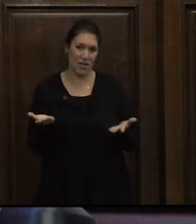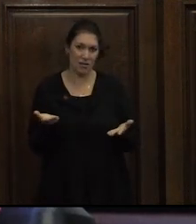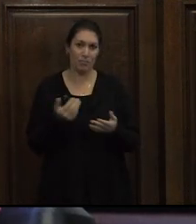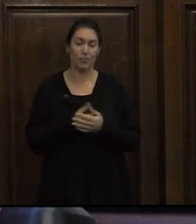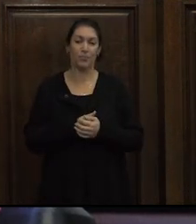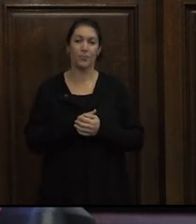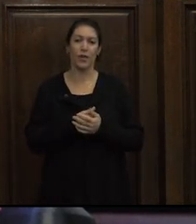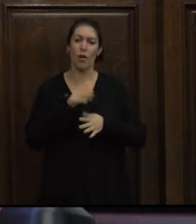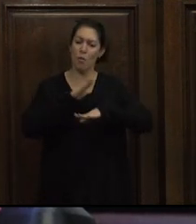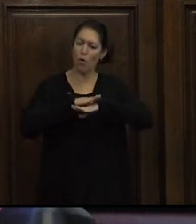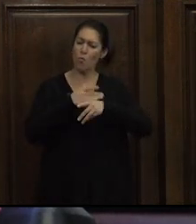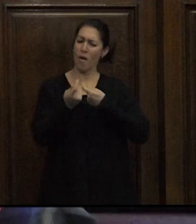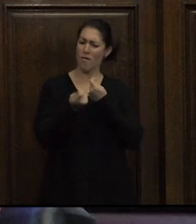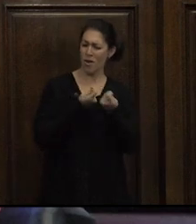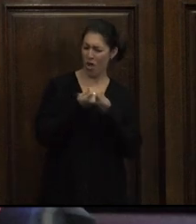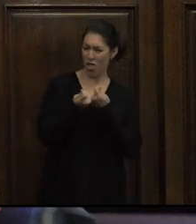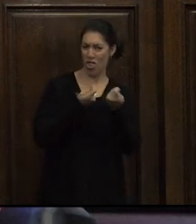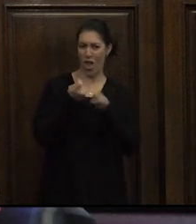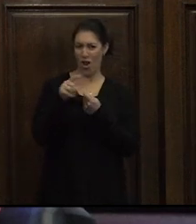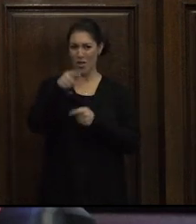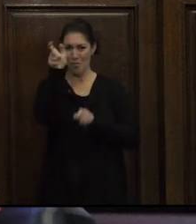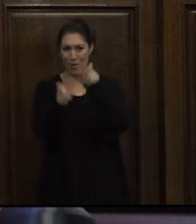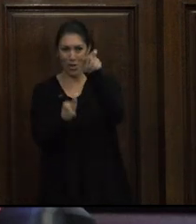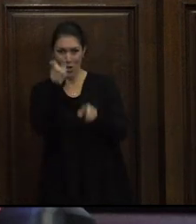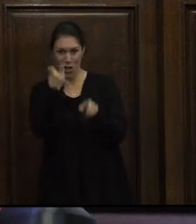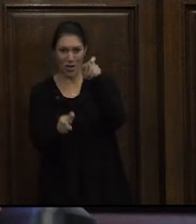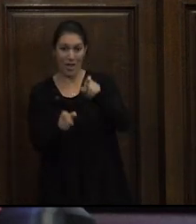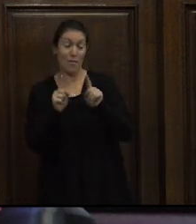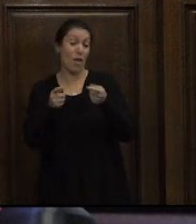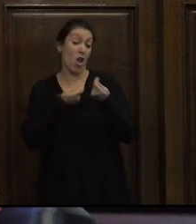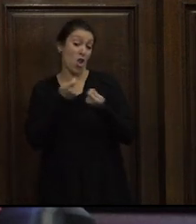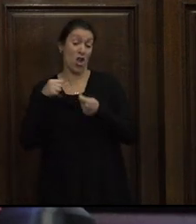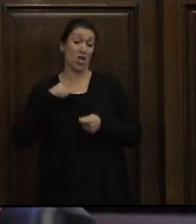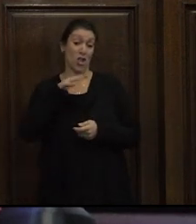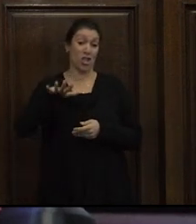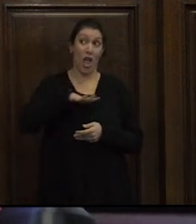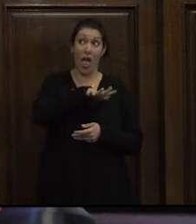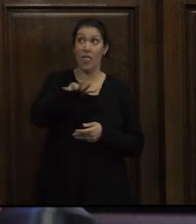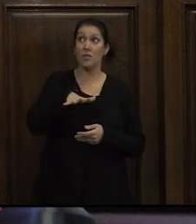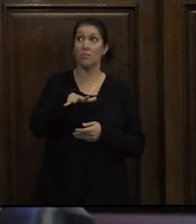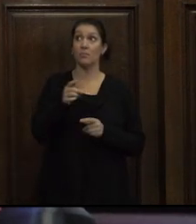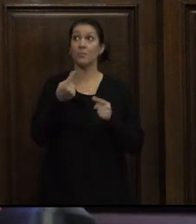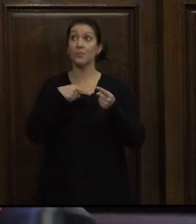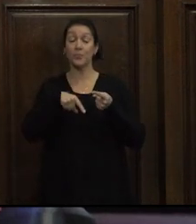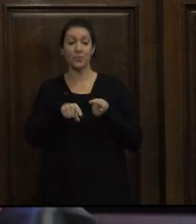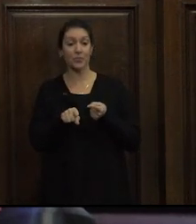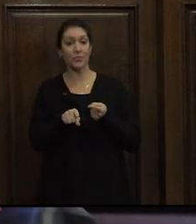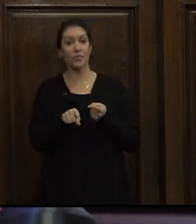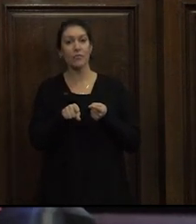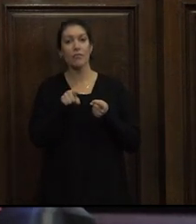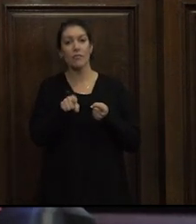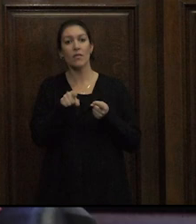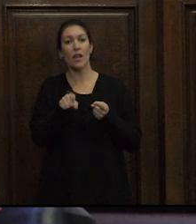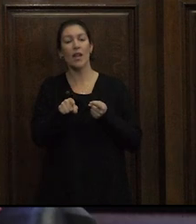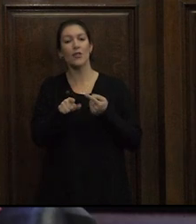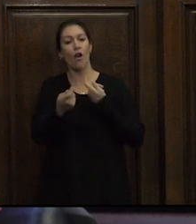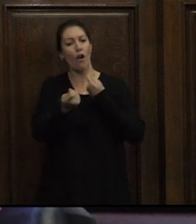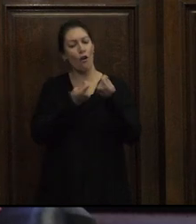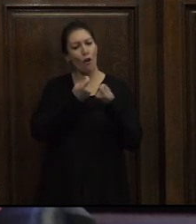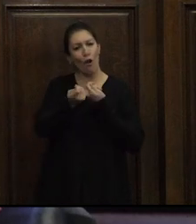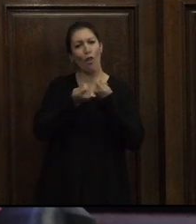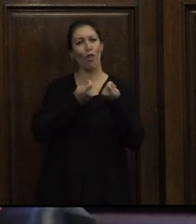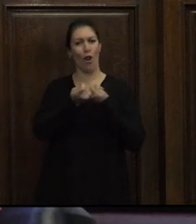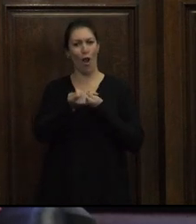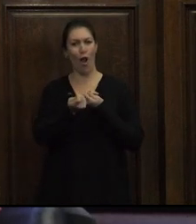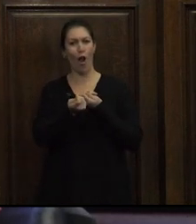de control de la subjetividad y por lo tanto de control social. Entonces pierde su rol de mecanismo de